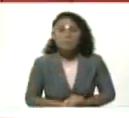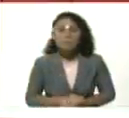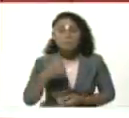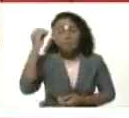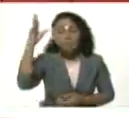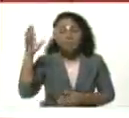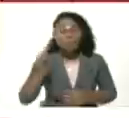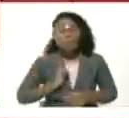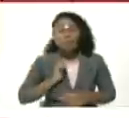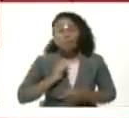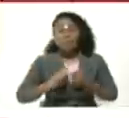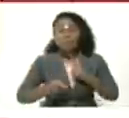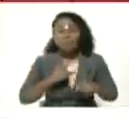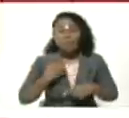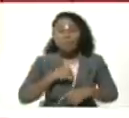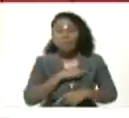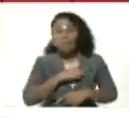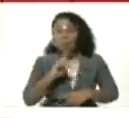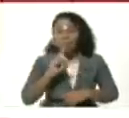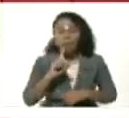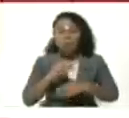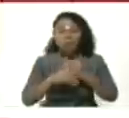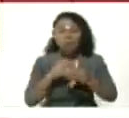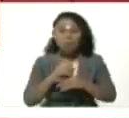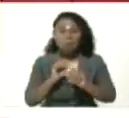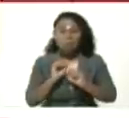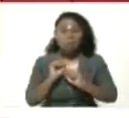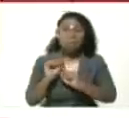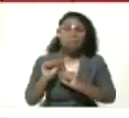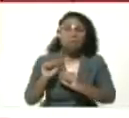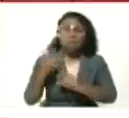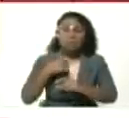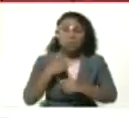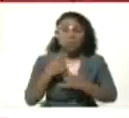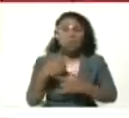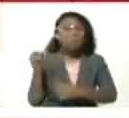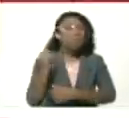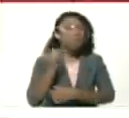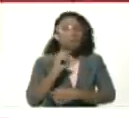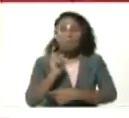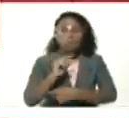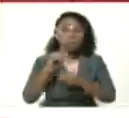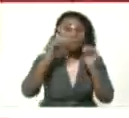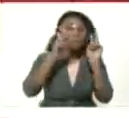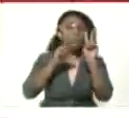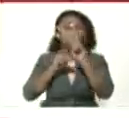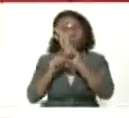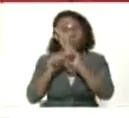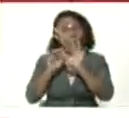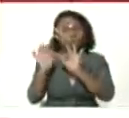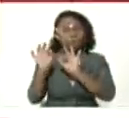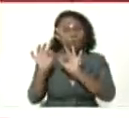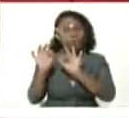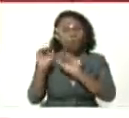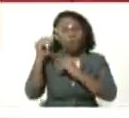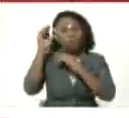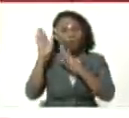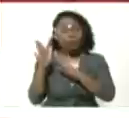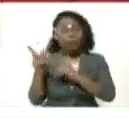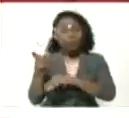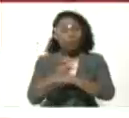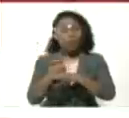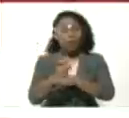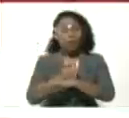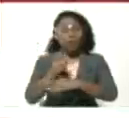hacer cualquier cosa. Nosotros no nos descuidamos con ellos, para nada. Ese no es el pueblo colombiano, es el gobierno colombiano.